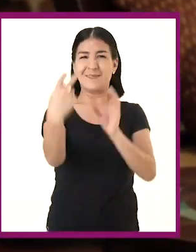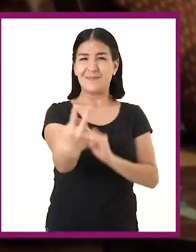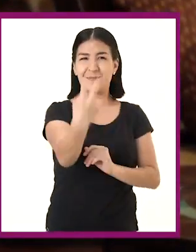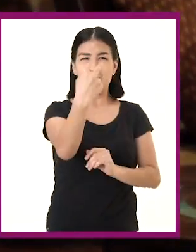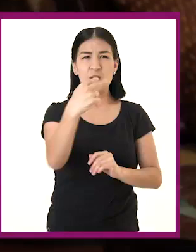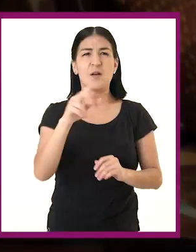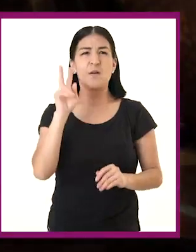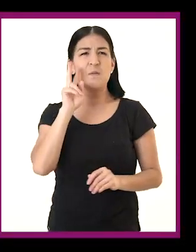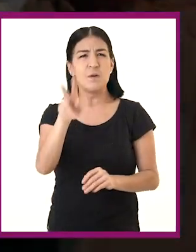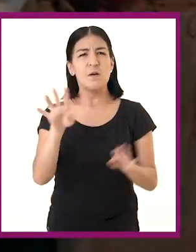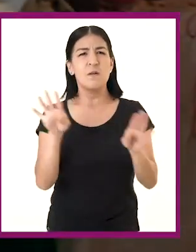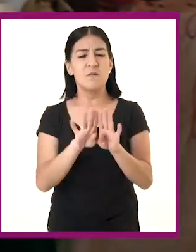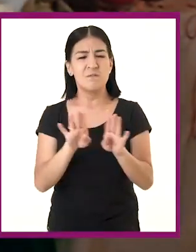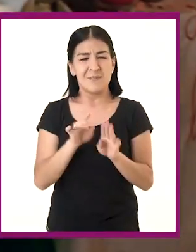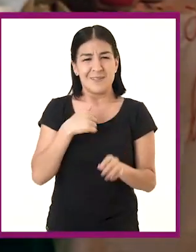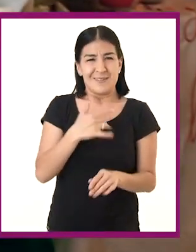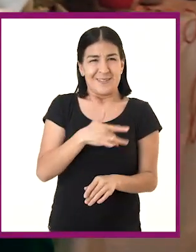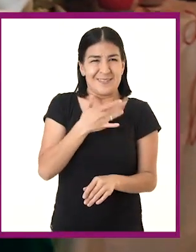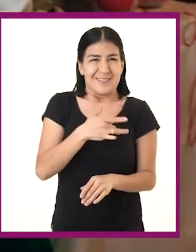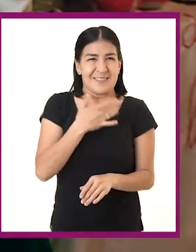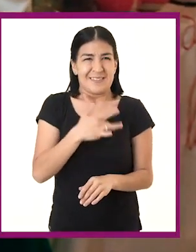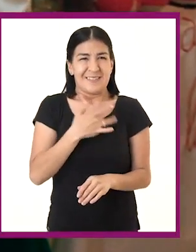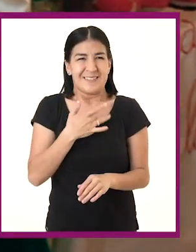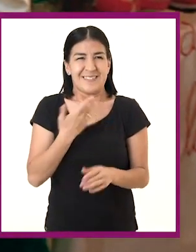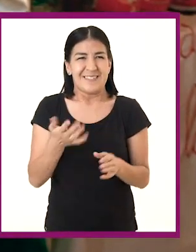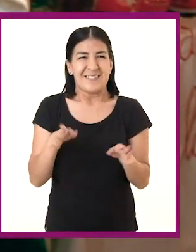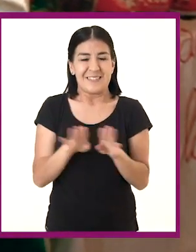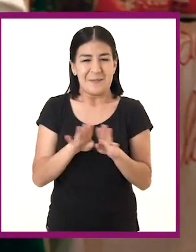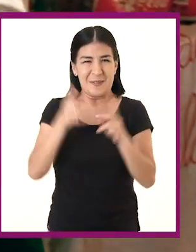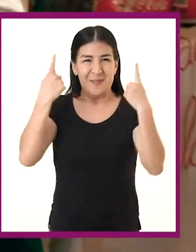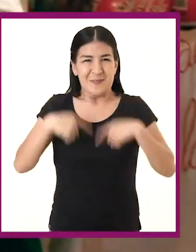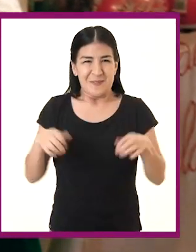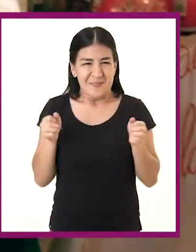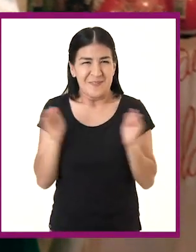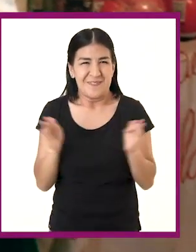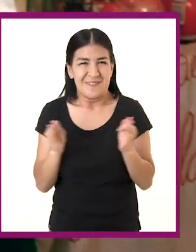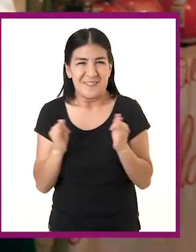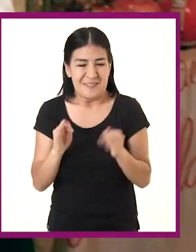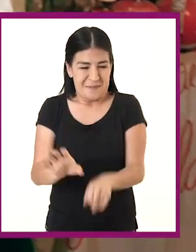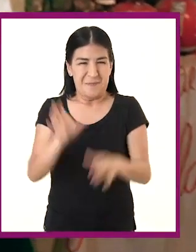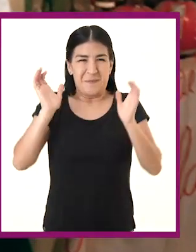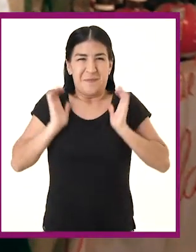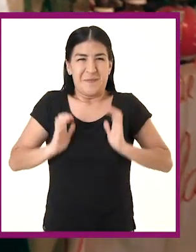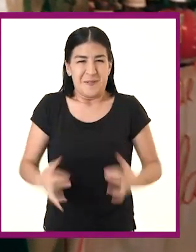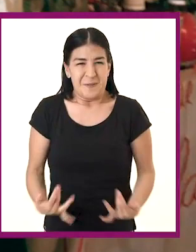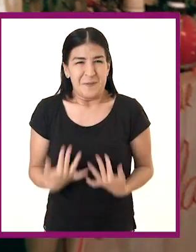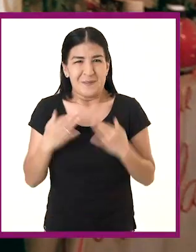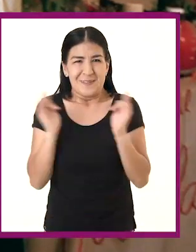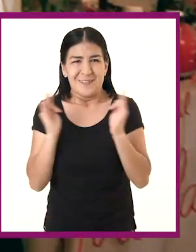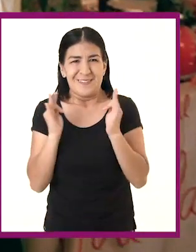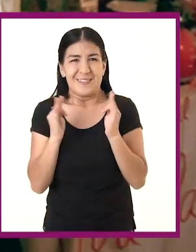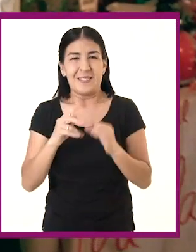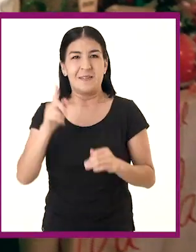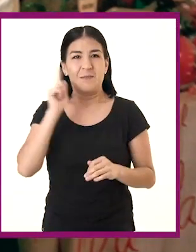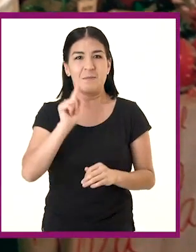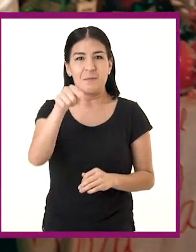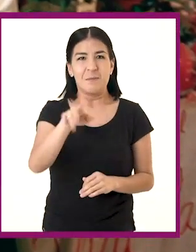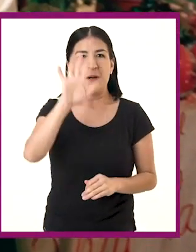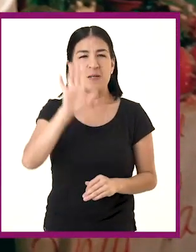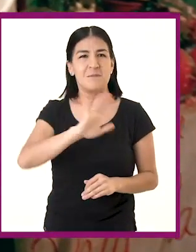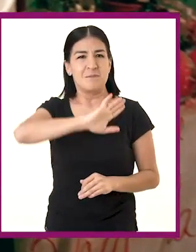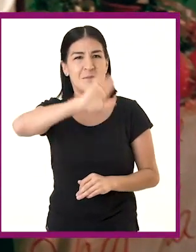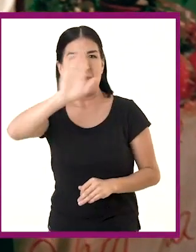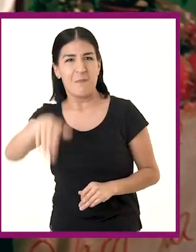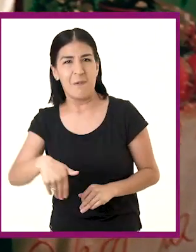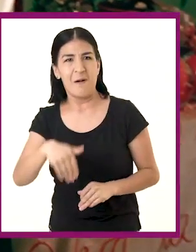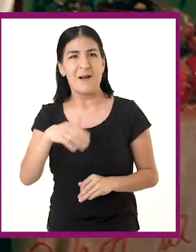que me llené así como un frío en el cuerpo y dije, "Ay, está